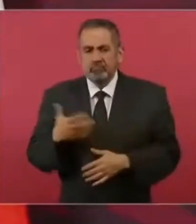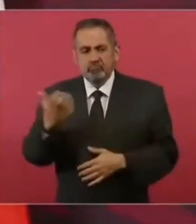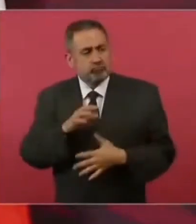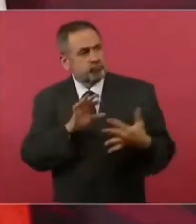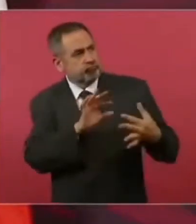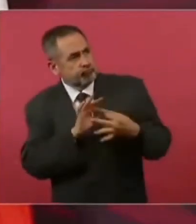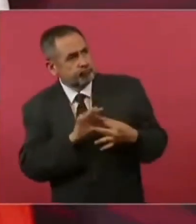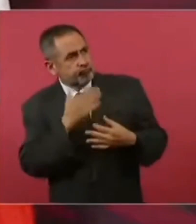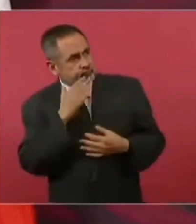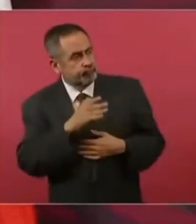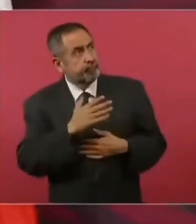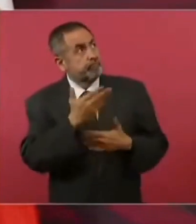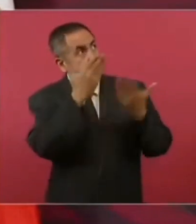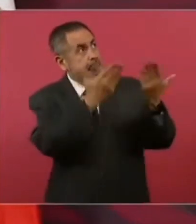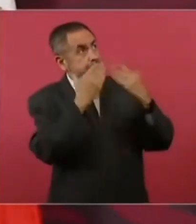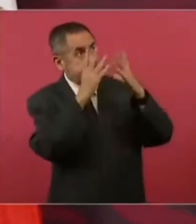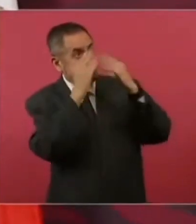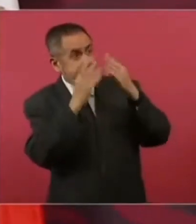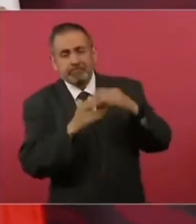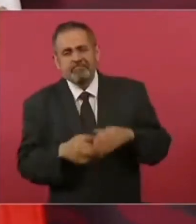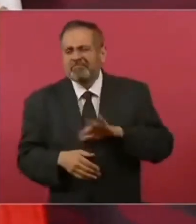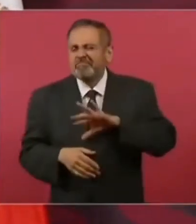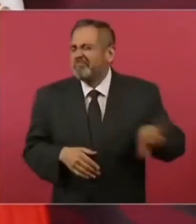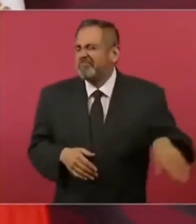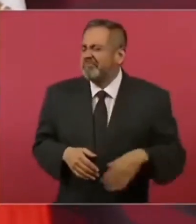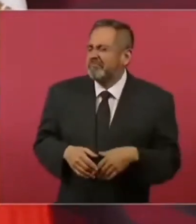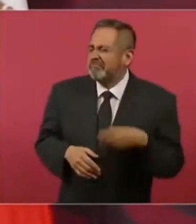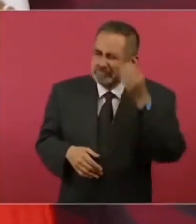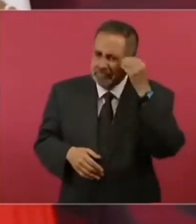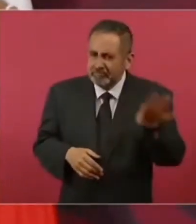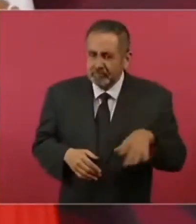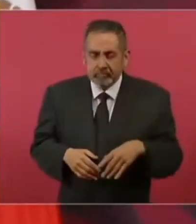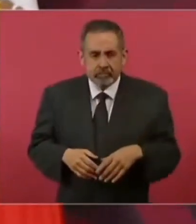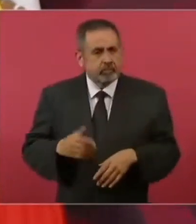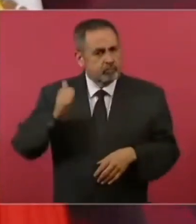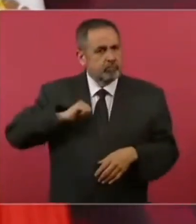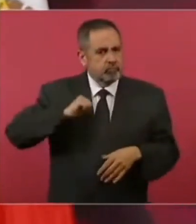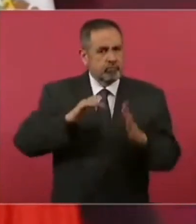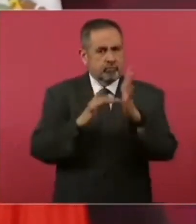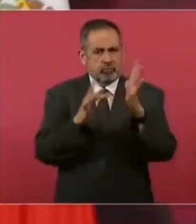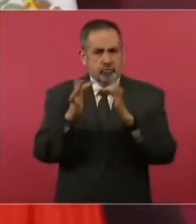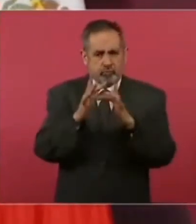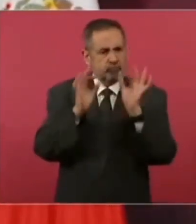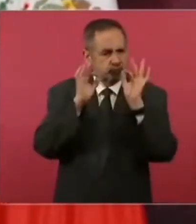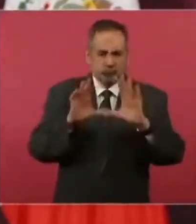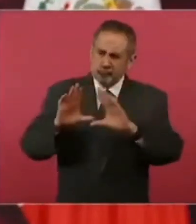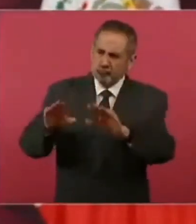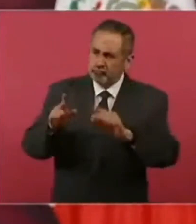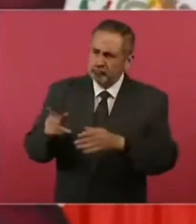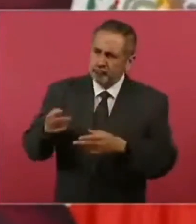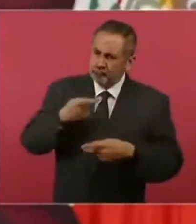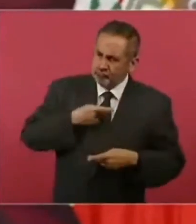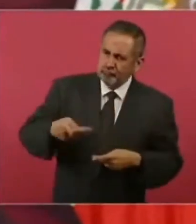la enseñanza mayor en la lucha de Jesús,